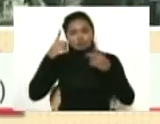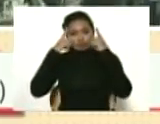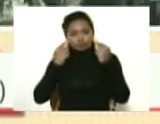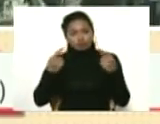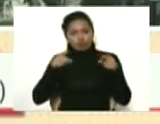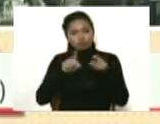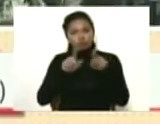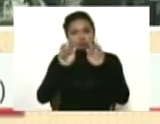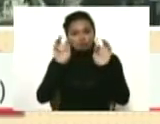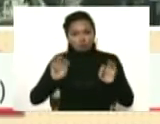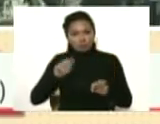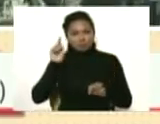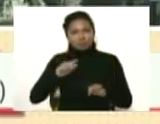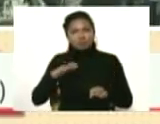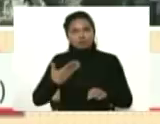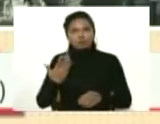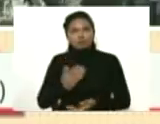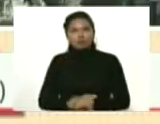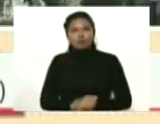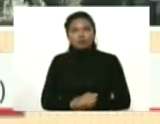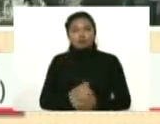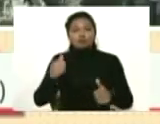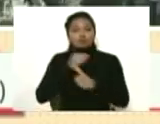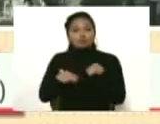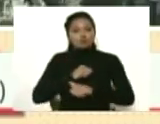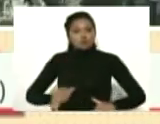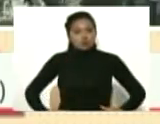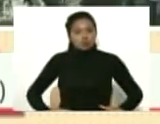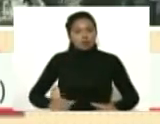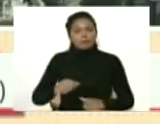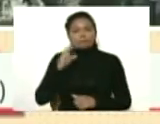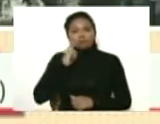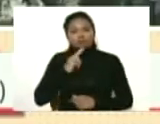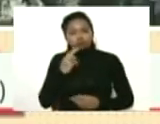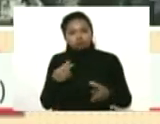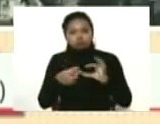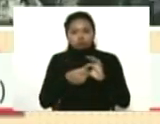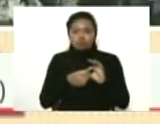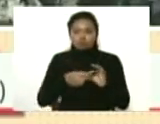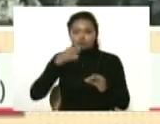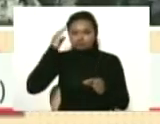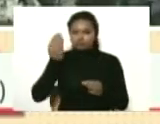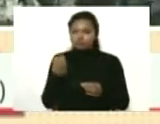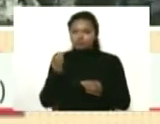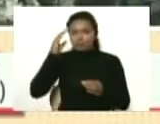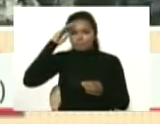profesional, de nuestra Fuerza Armada Nacional Bolivariana y la Unión Cívico-Militar.